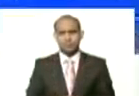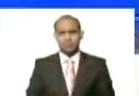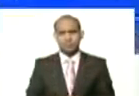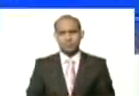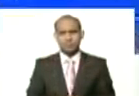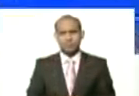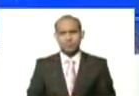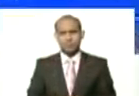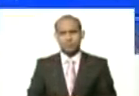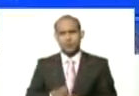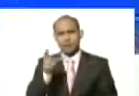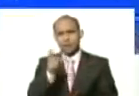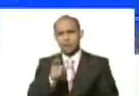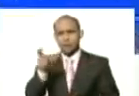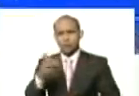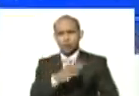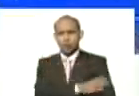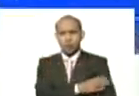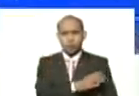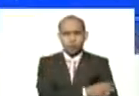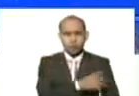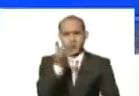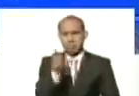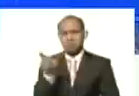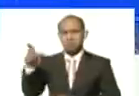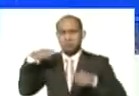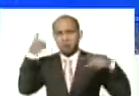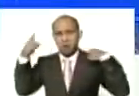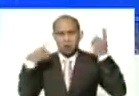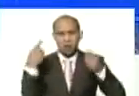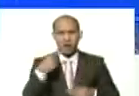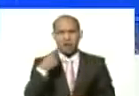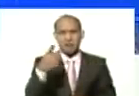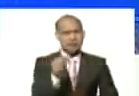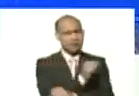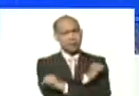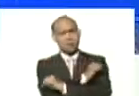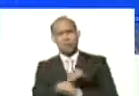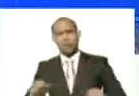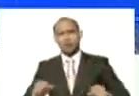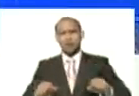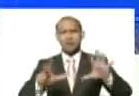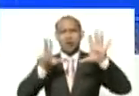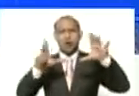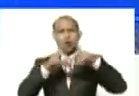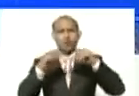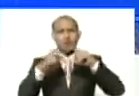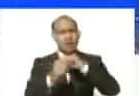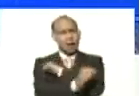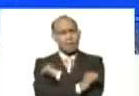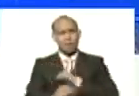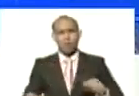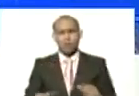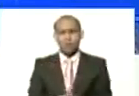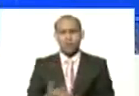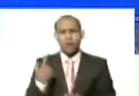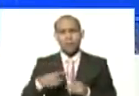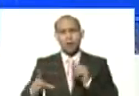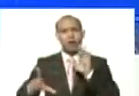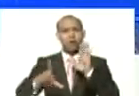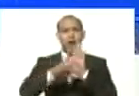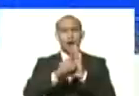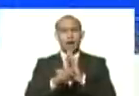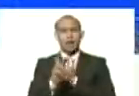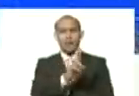...gente de la derecha, gente alocada... Dijeron que jamás usarían la octava estrella. Pero es ley de la